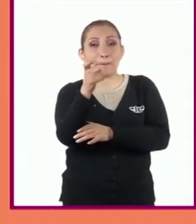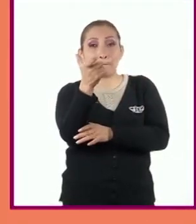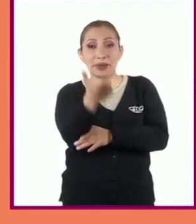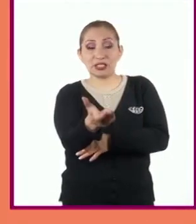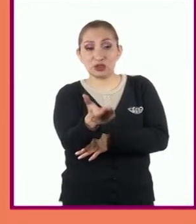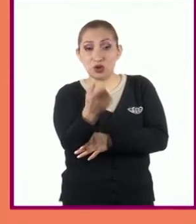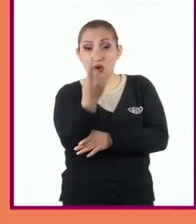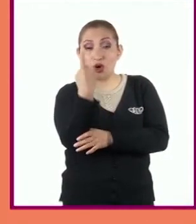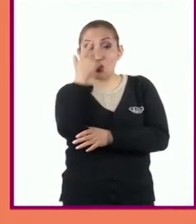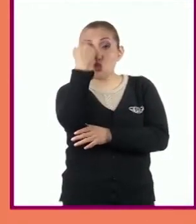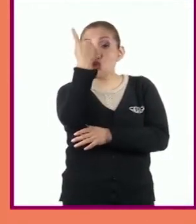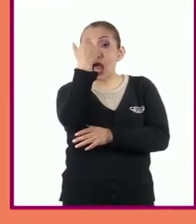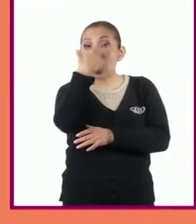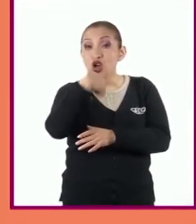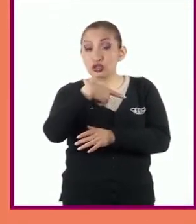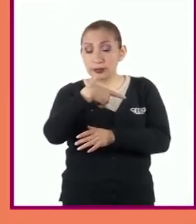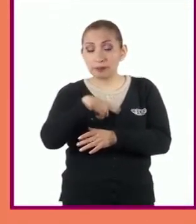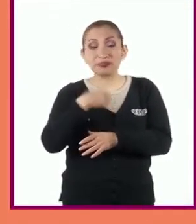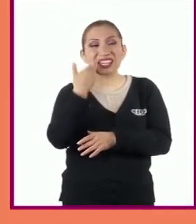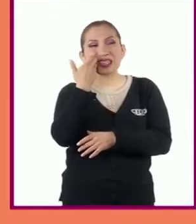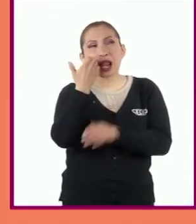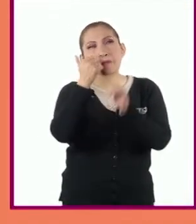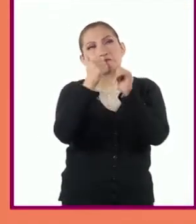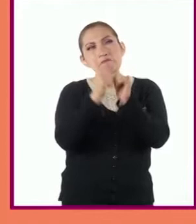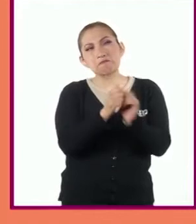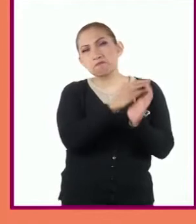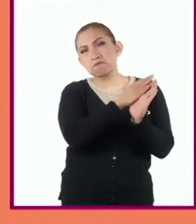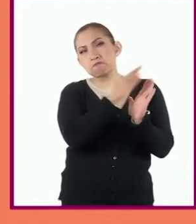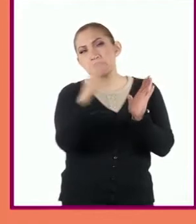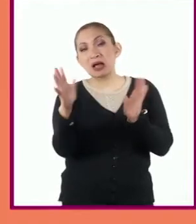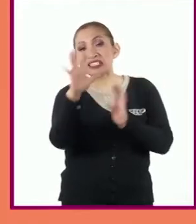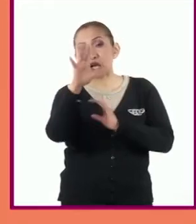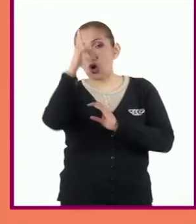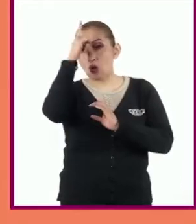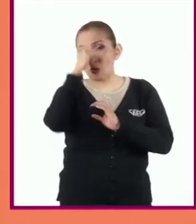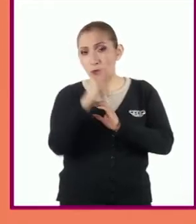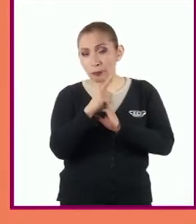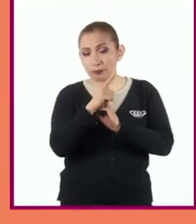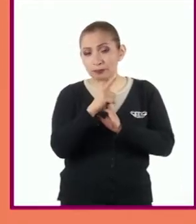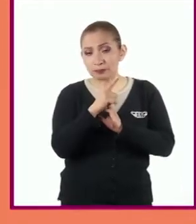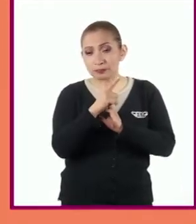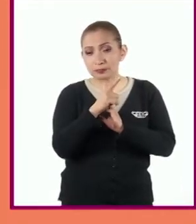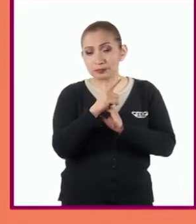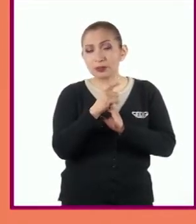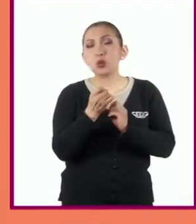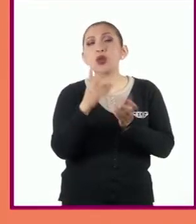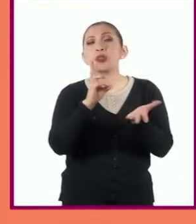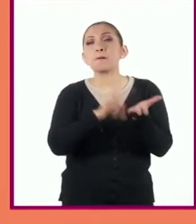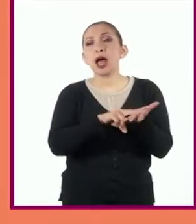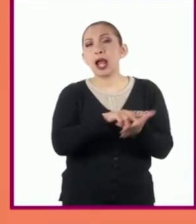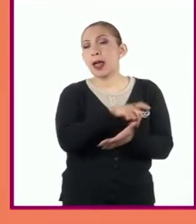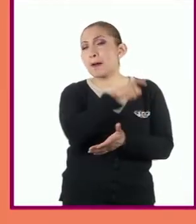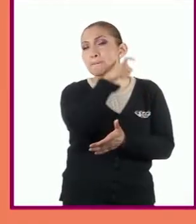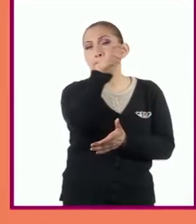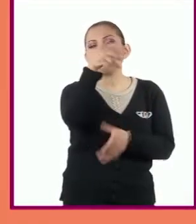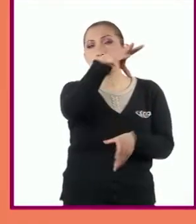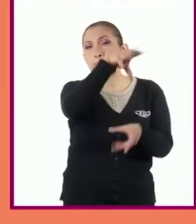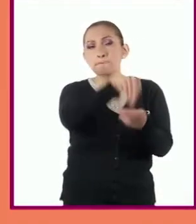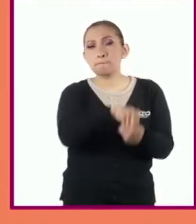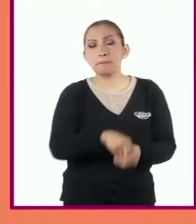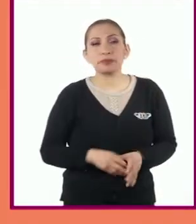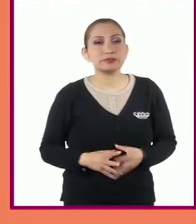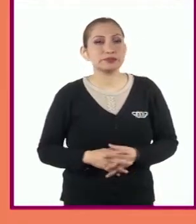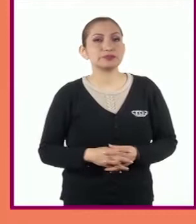pesos por noche. Si desean hospedarse durante 5 noches, ¿cuál será la cantidad total que deberán